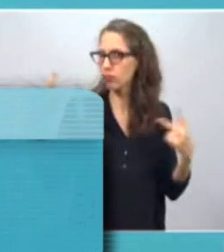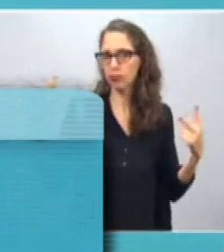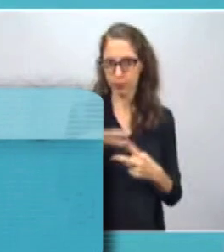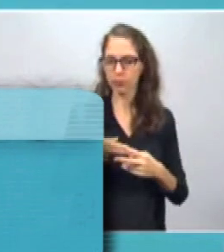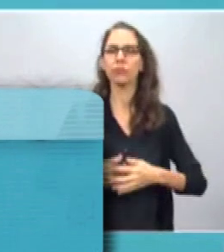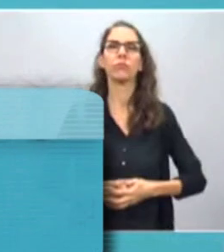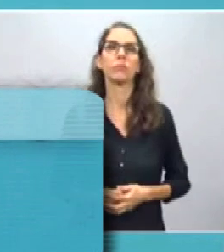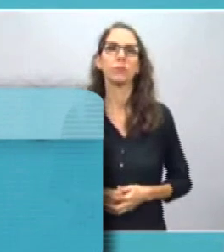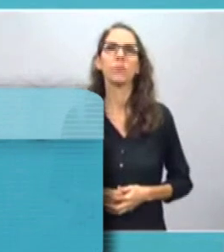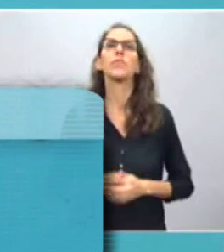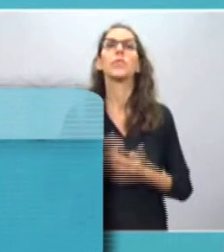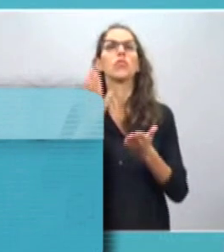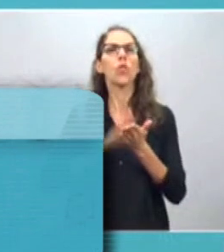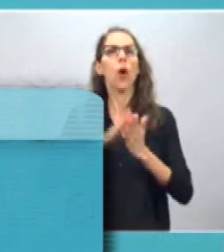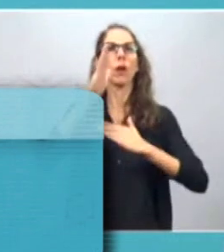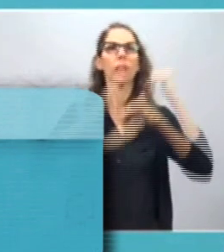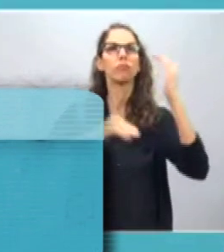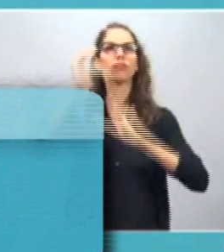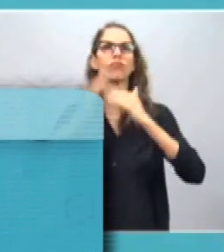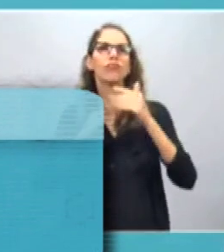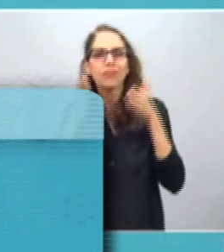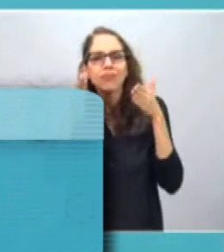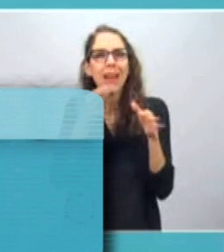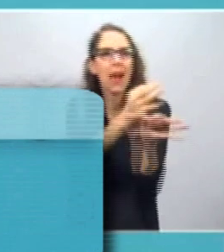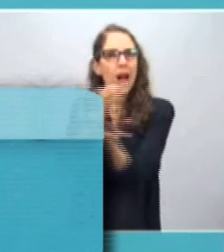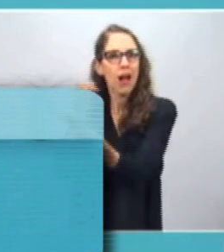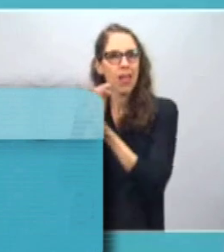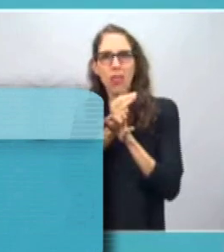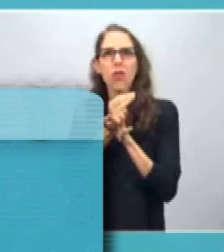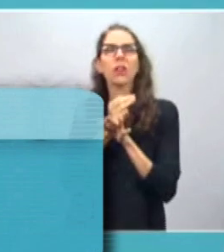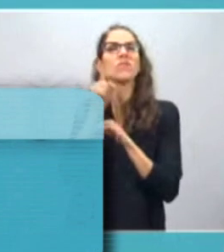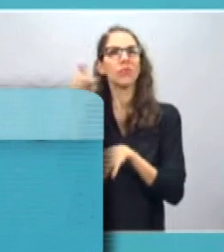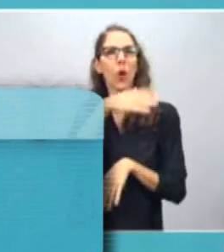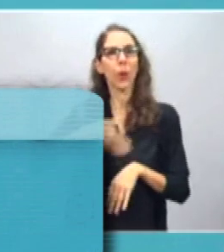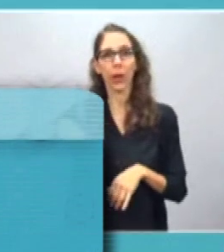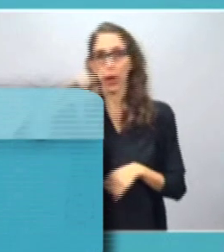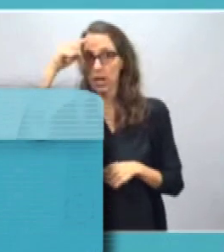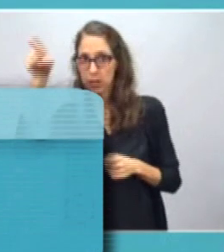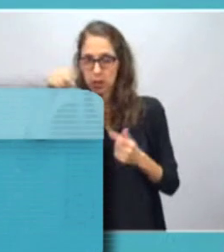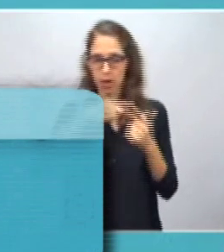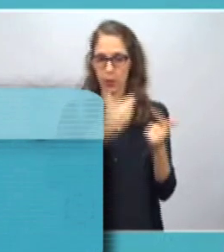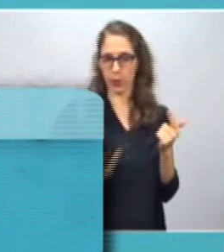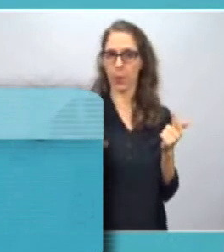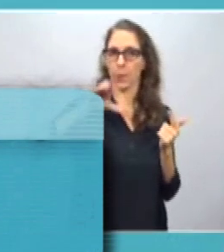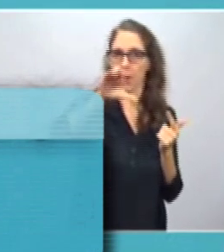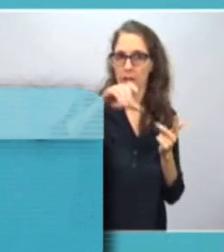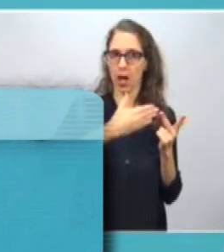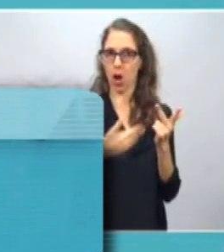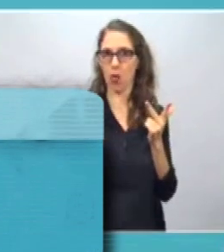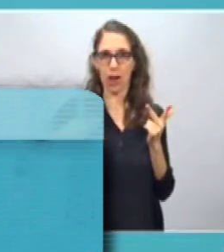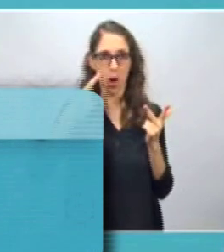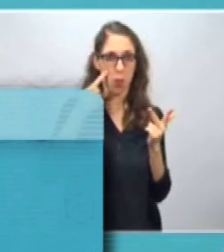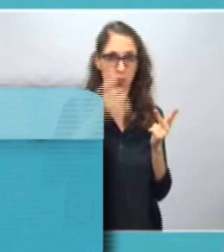de infraestructura para educación, el Gobierno Nacional, el Gobierno Provincial y el Gobierno Municipal